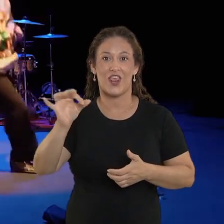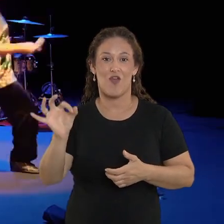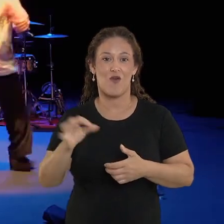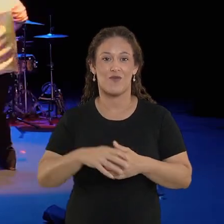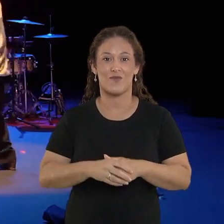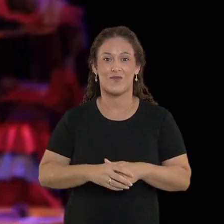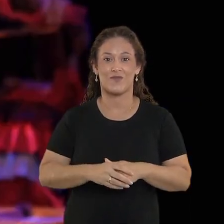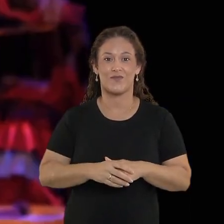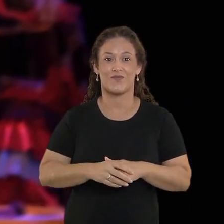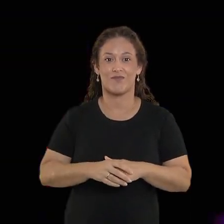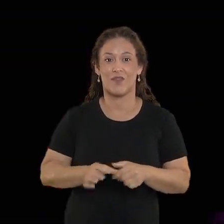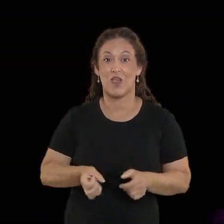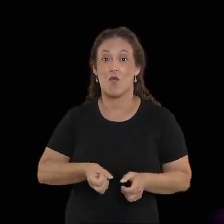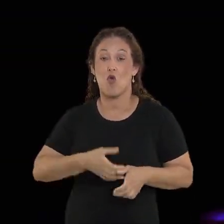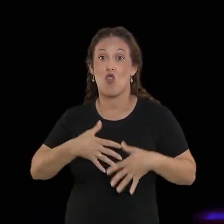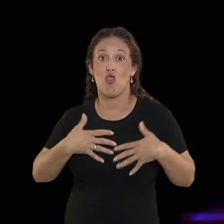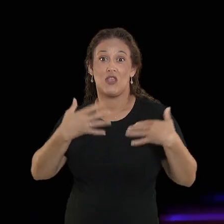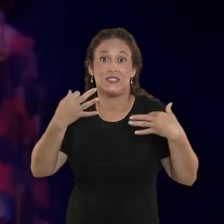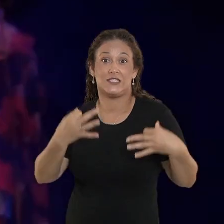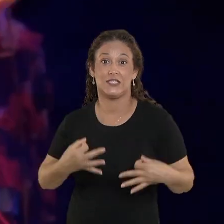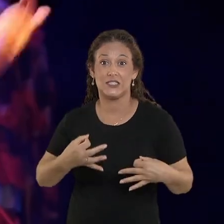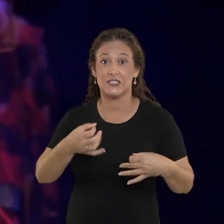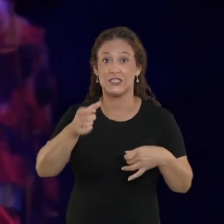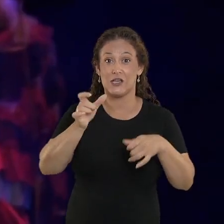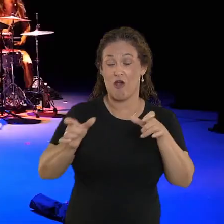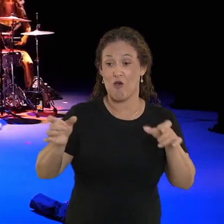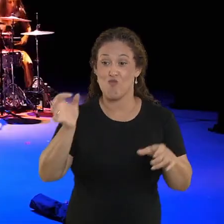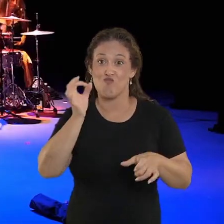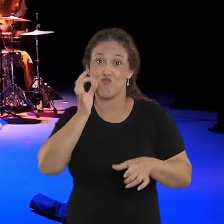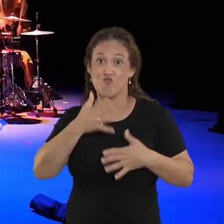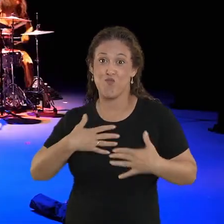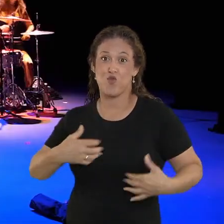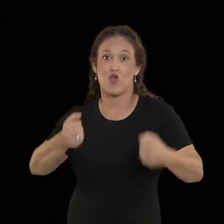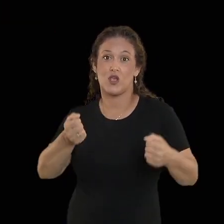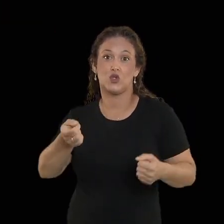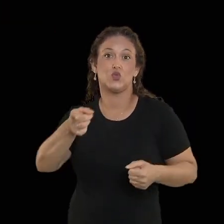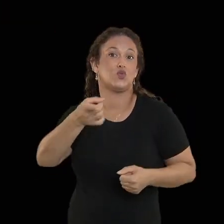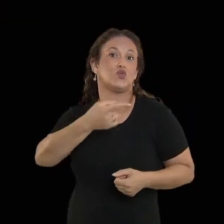Una liberación asegura la emoción, con Las Poderío no